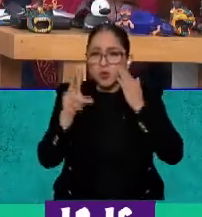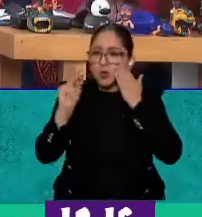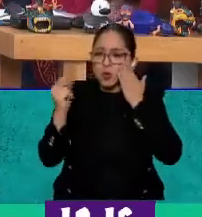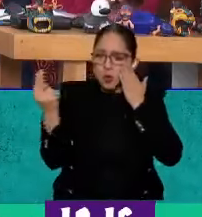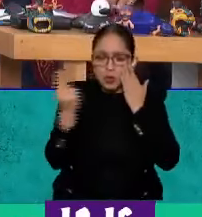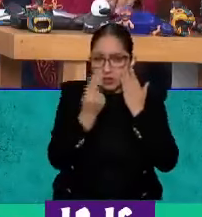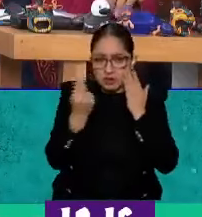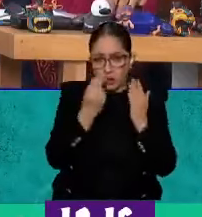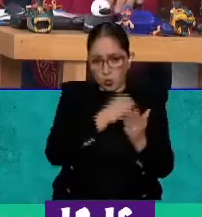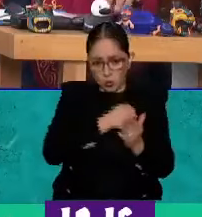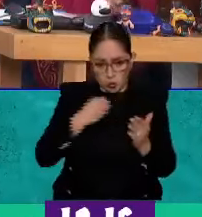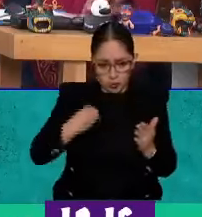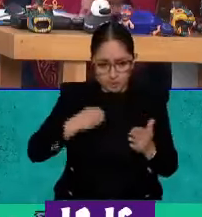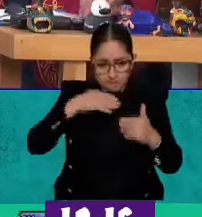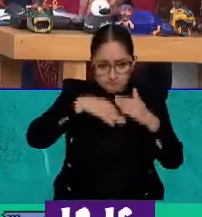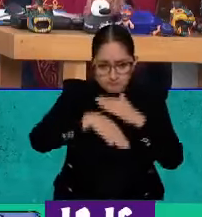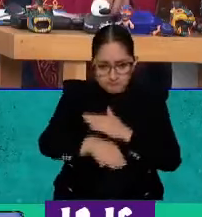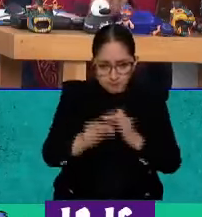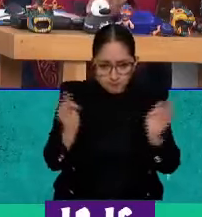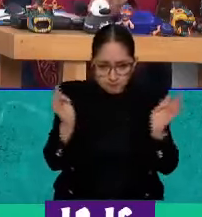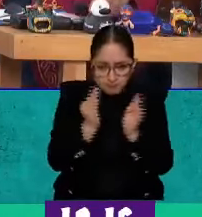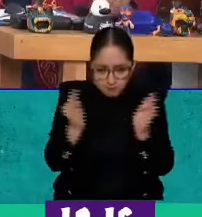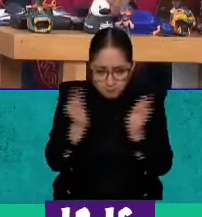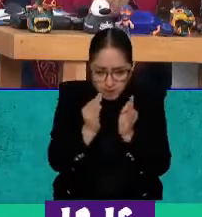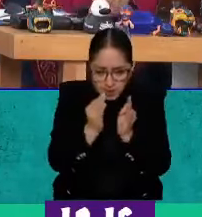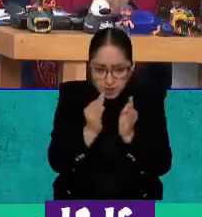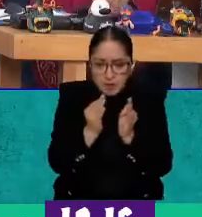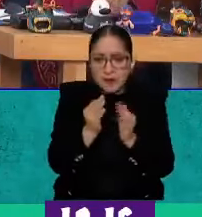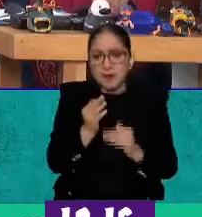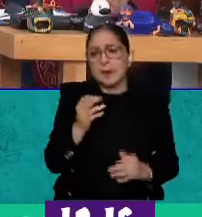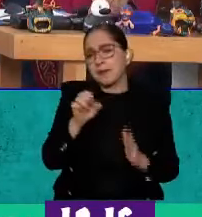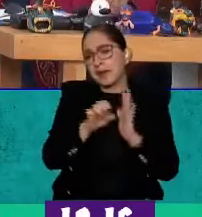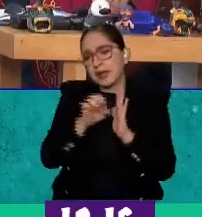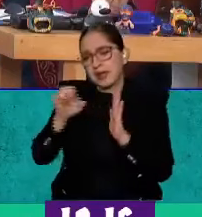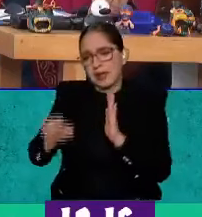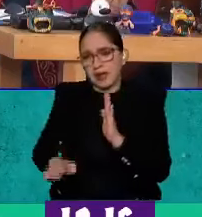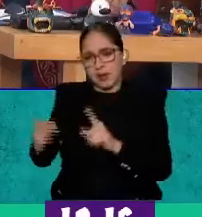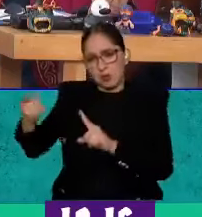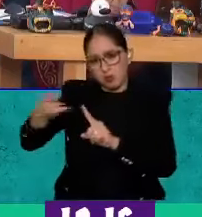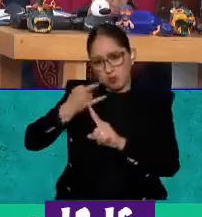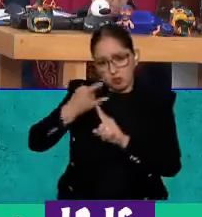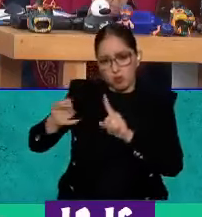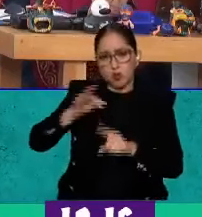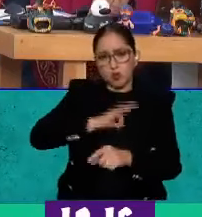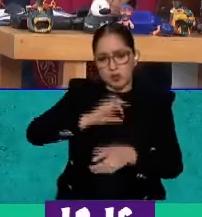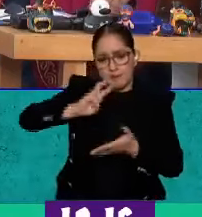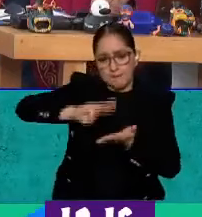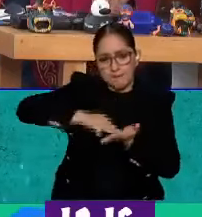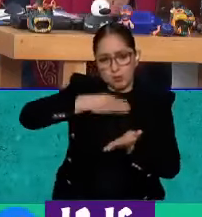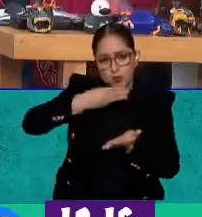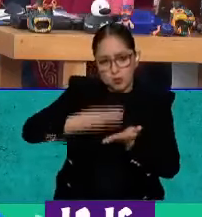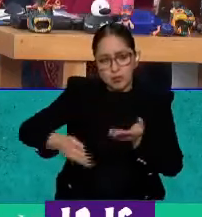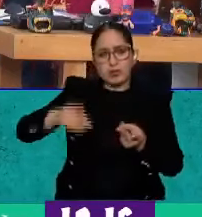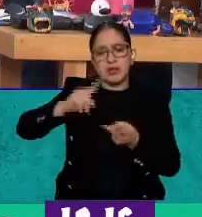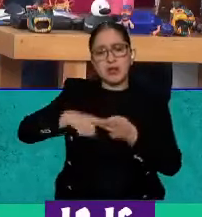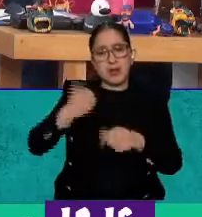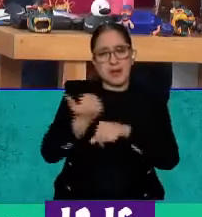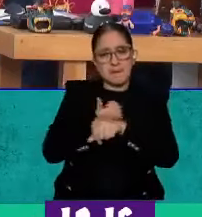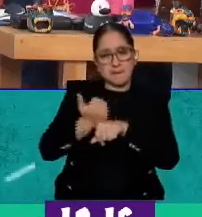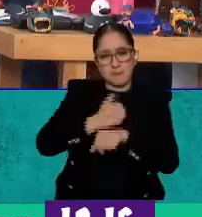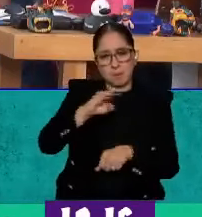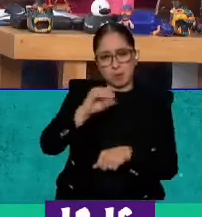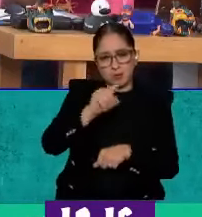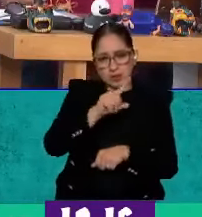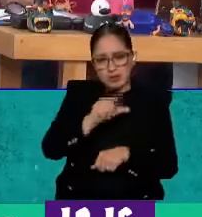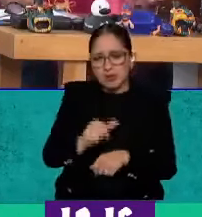refrigeración. Y retomando la puerta, porque tiene que ver con esto. Por ejemplo, lo que es la mayonesa, la mostaza, los